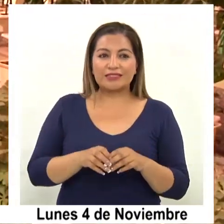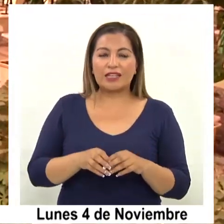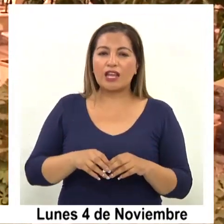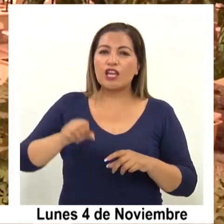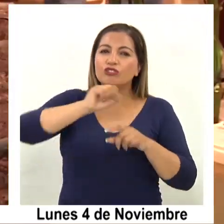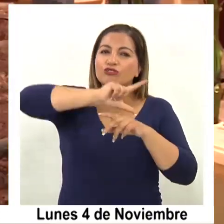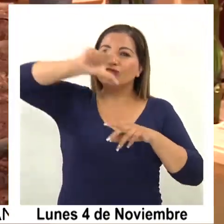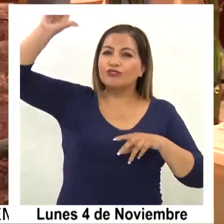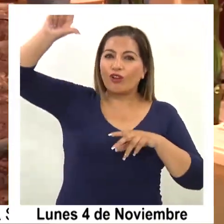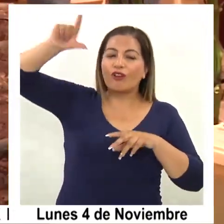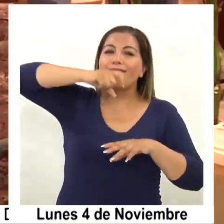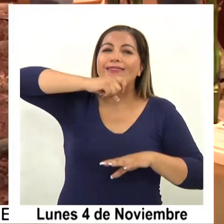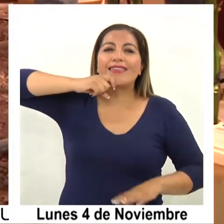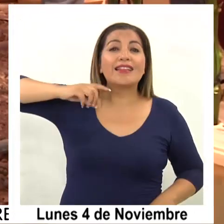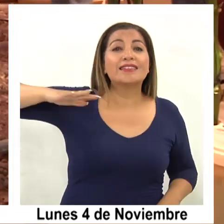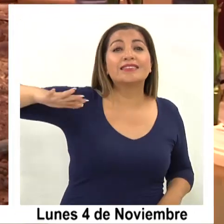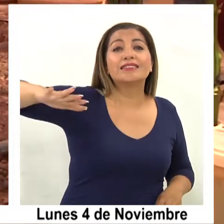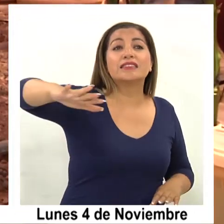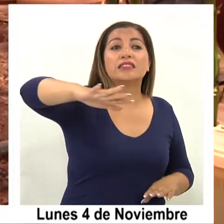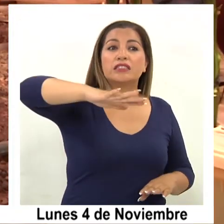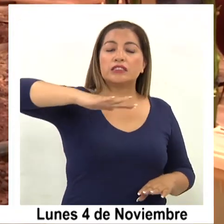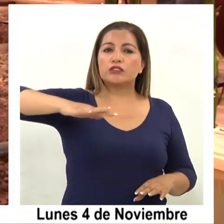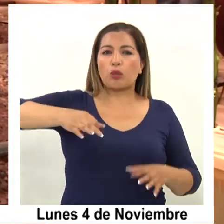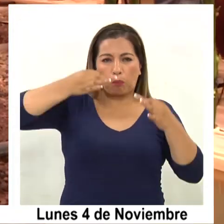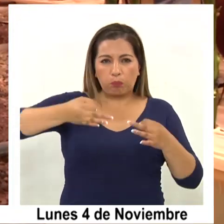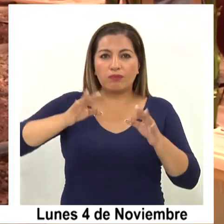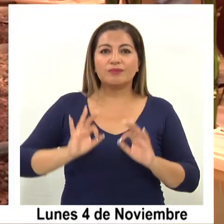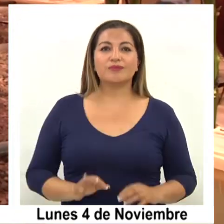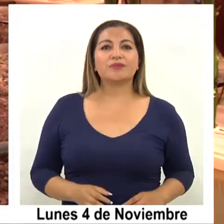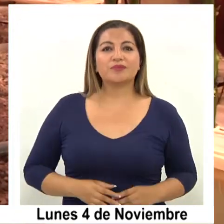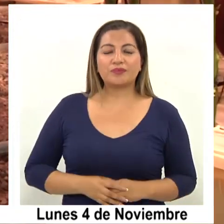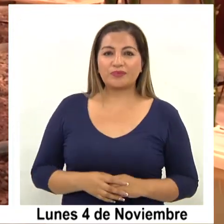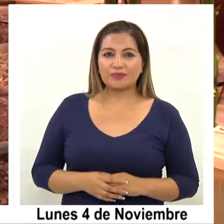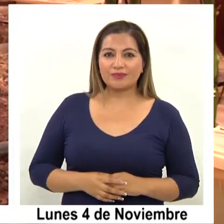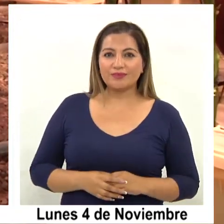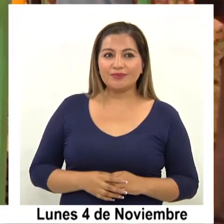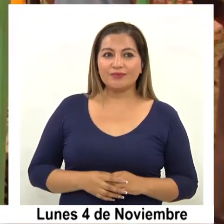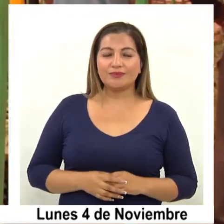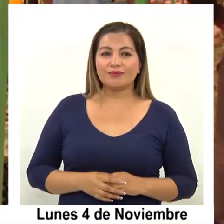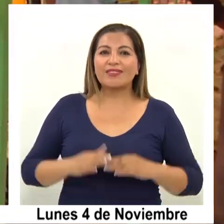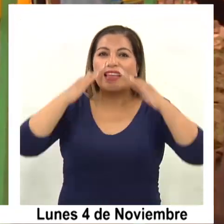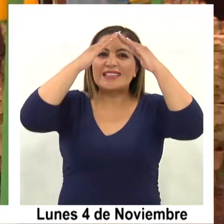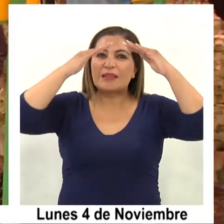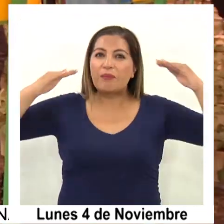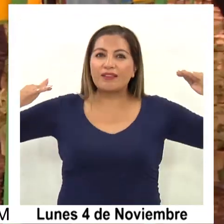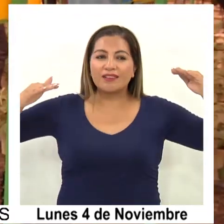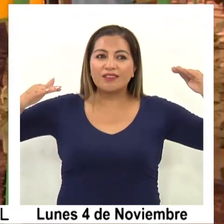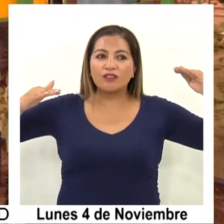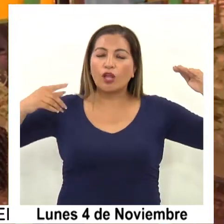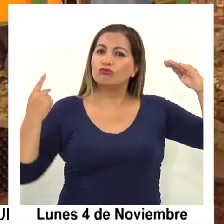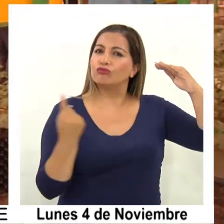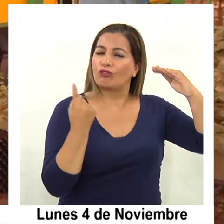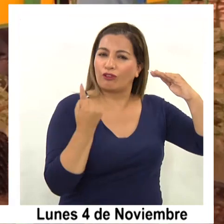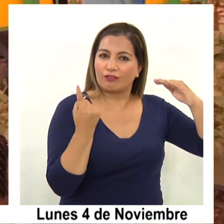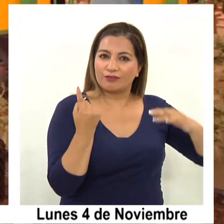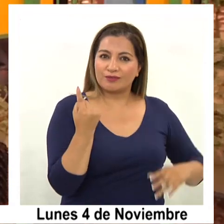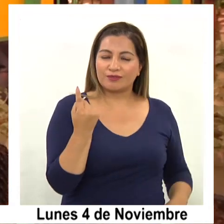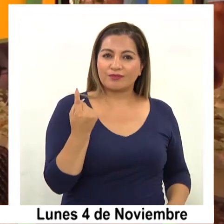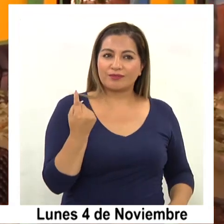radiación de nuestro desierto en forma óptima. Este invernadero es automático,